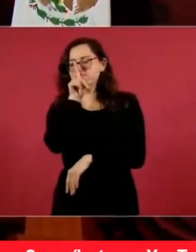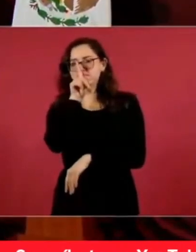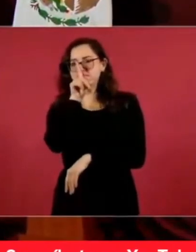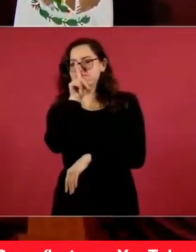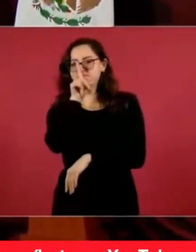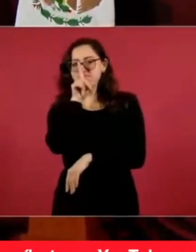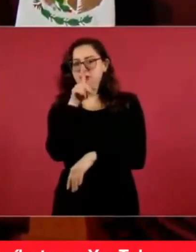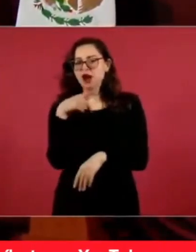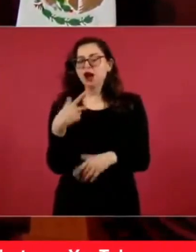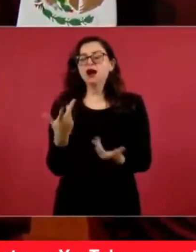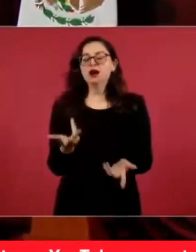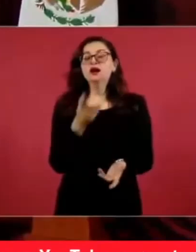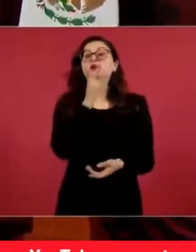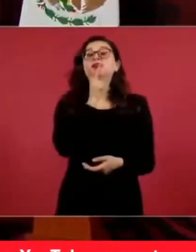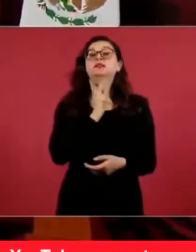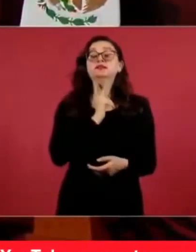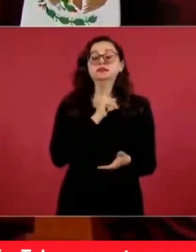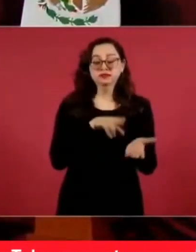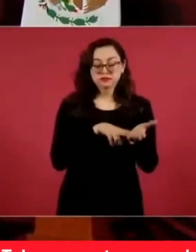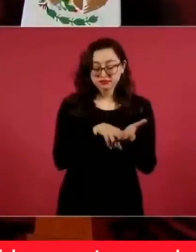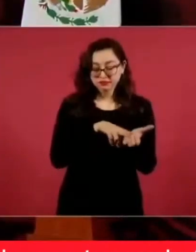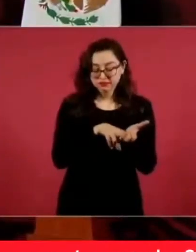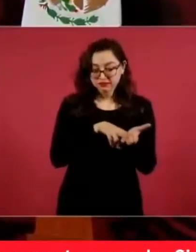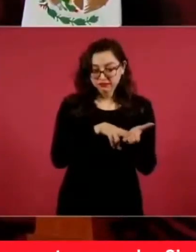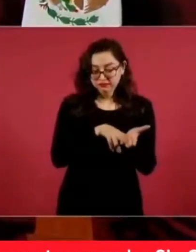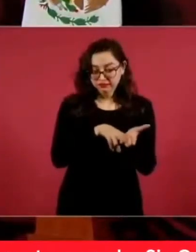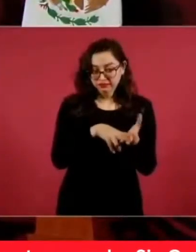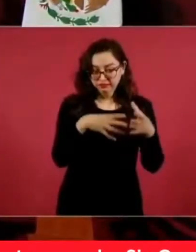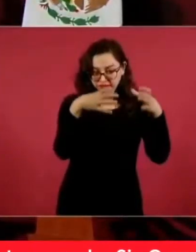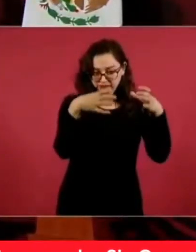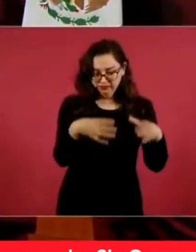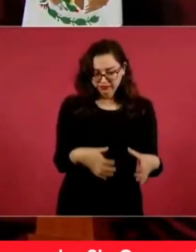Ya el petróleo crudo, el